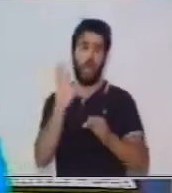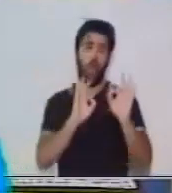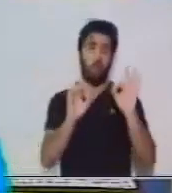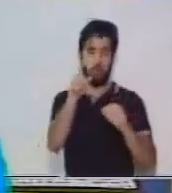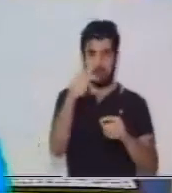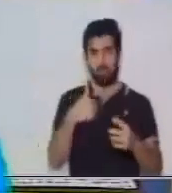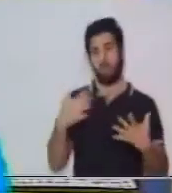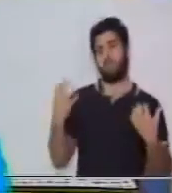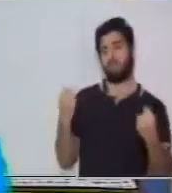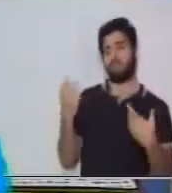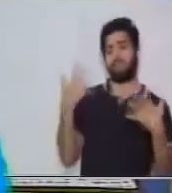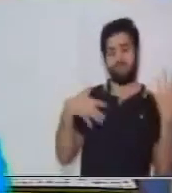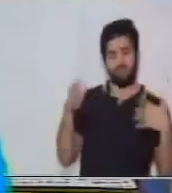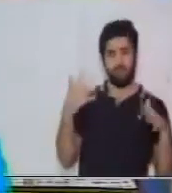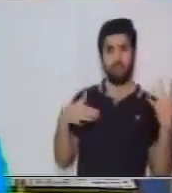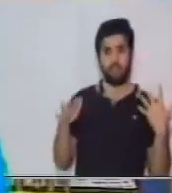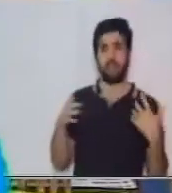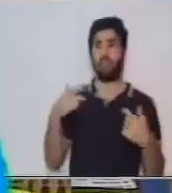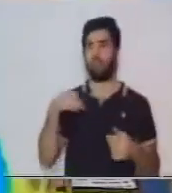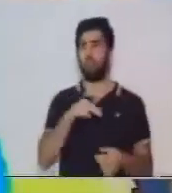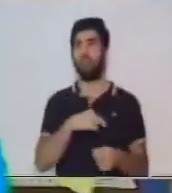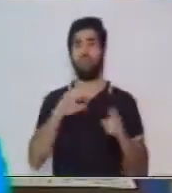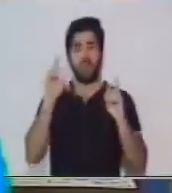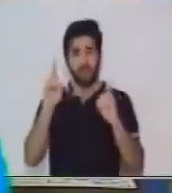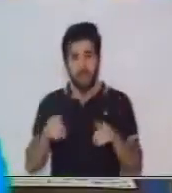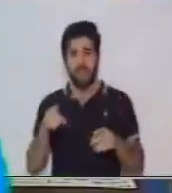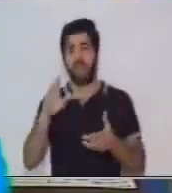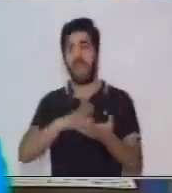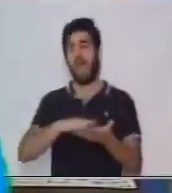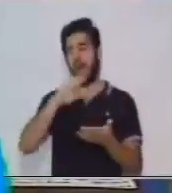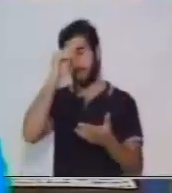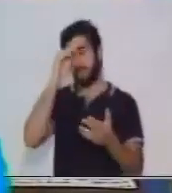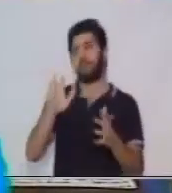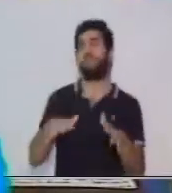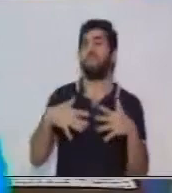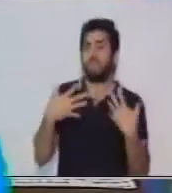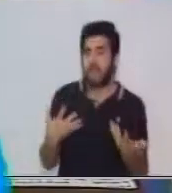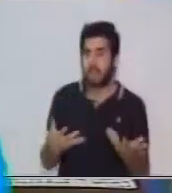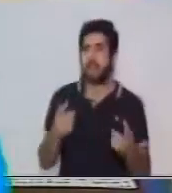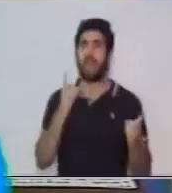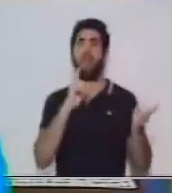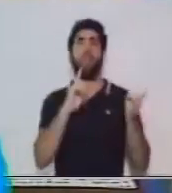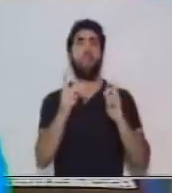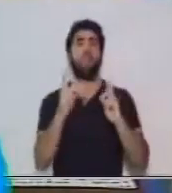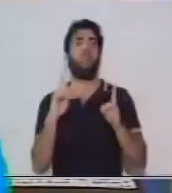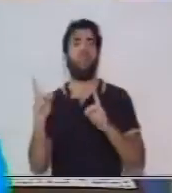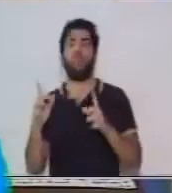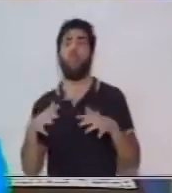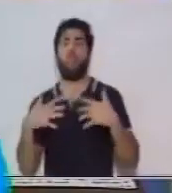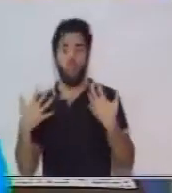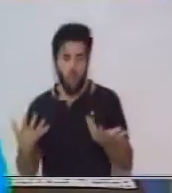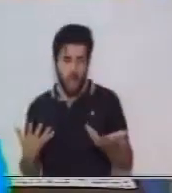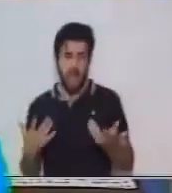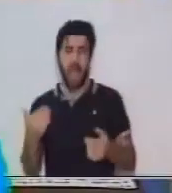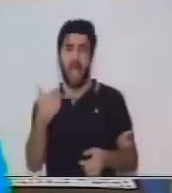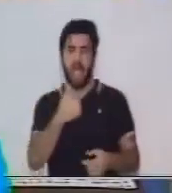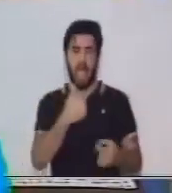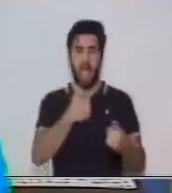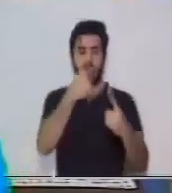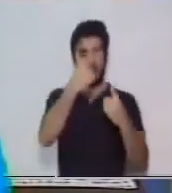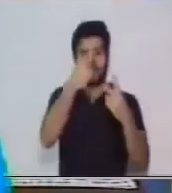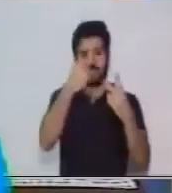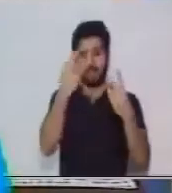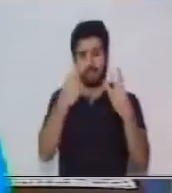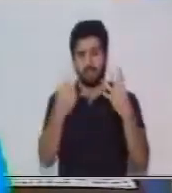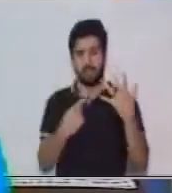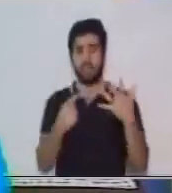intencionalidad. Pero para esto tendríamos que aprender a ver cuáles hay, qué tipos de narraciones hay en este caso y